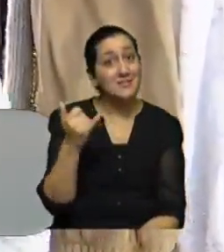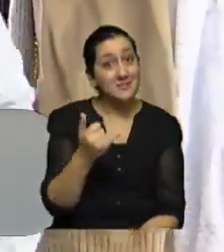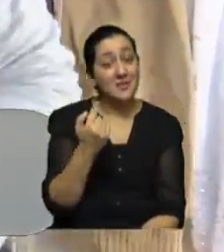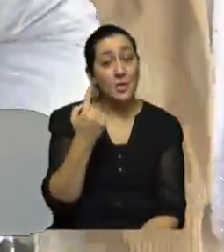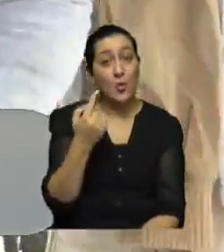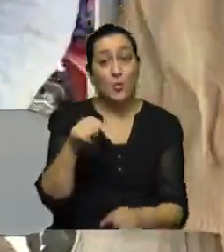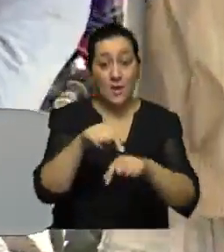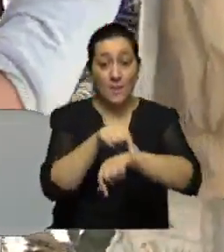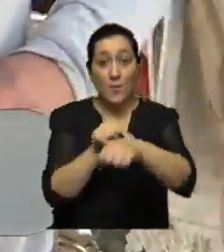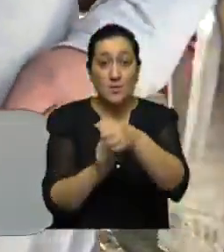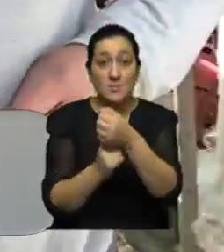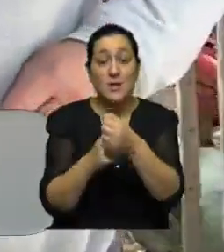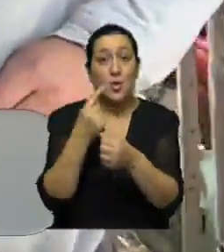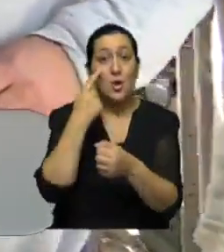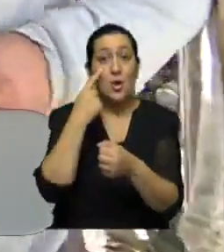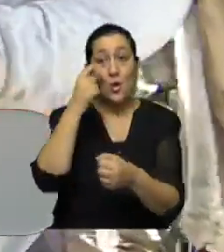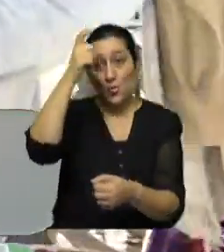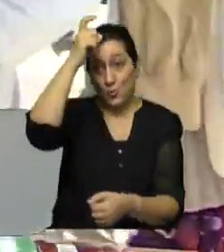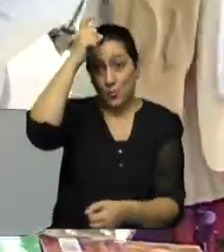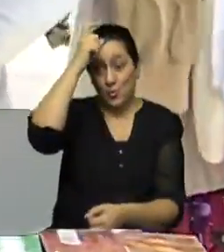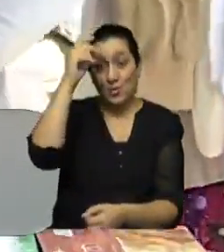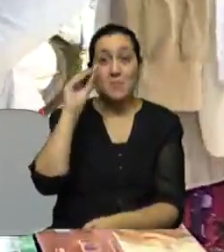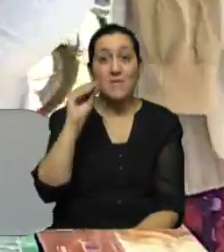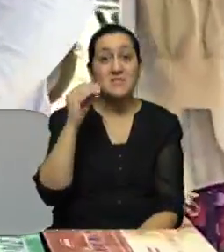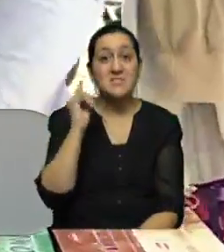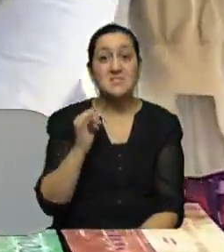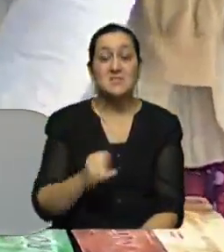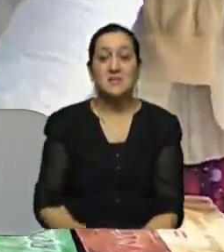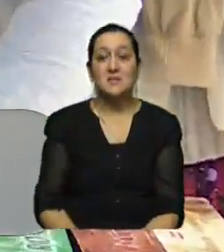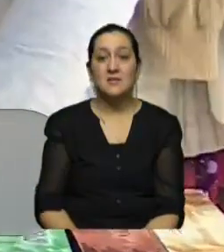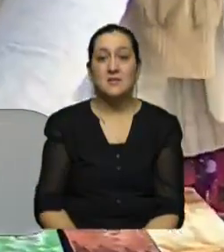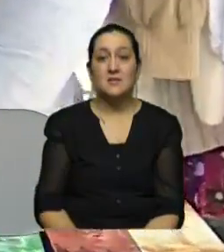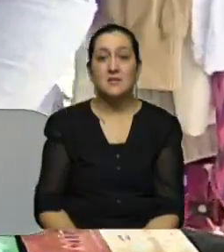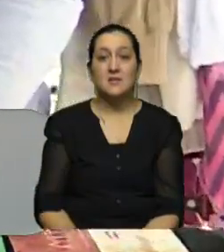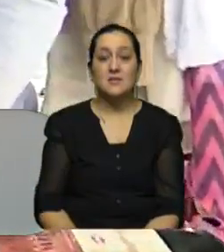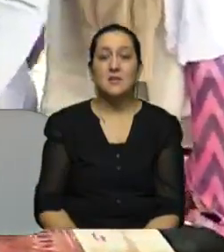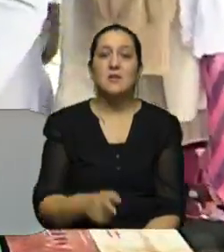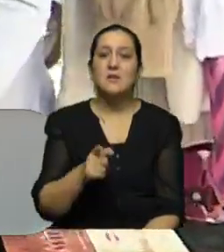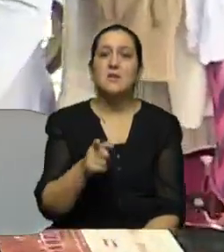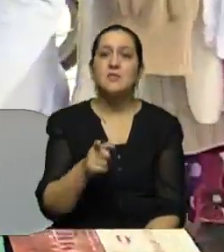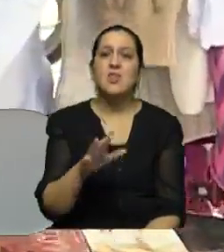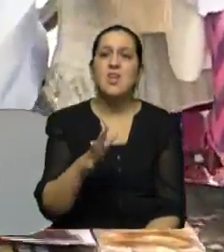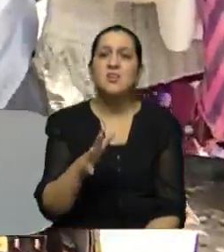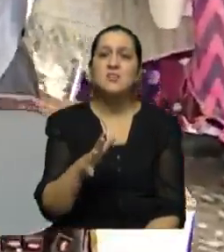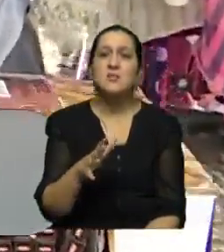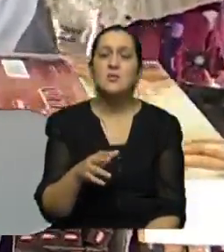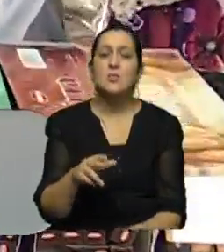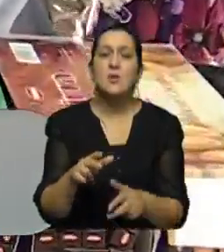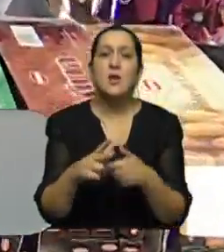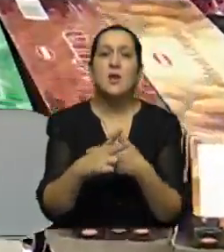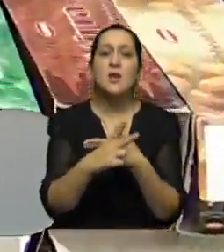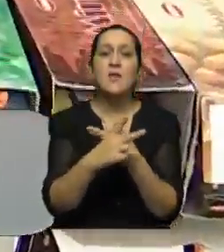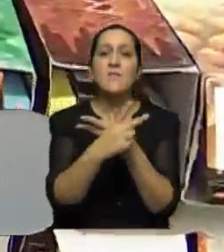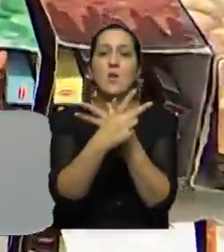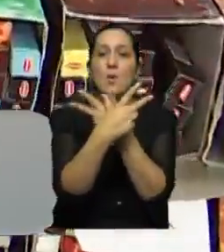pulsera con el ojo turco, vecino, ¿eh? Me avisan que sí, mire usted lo que son las casualidades. ¿Qué tiene en su mano? Eso que sería una libélula, digamos, ¿no? Una